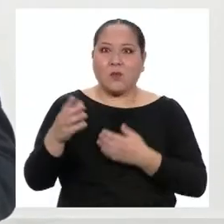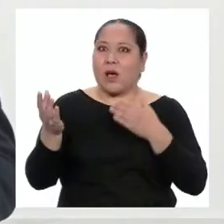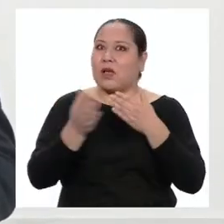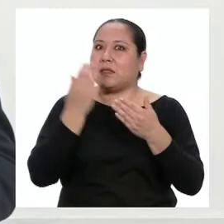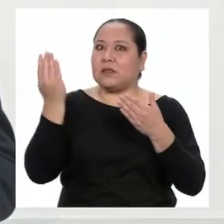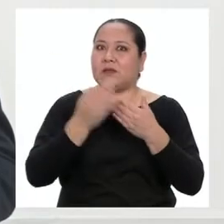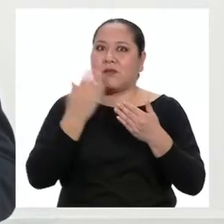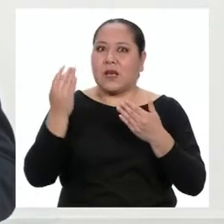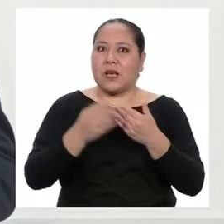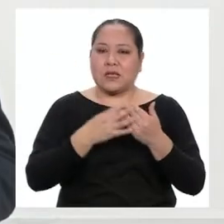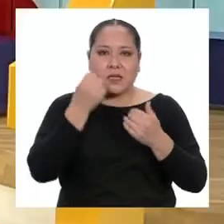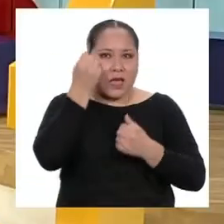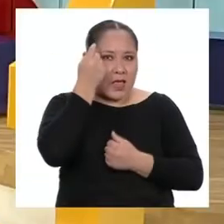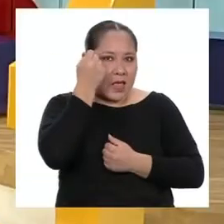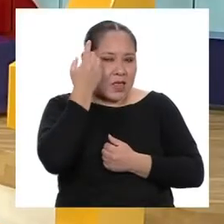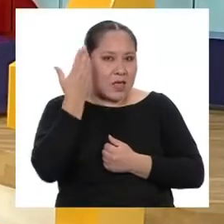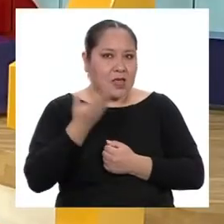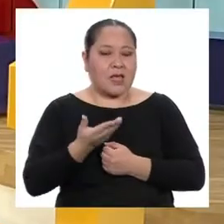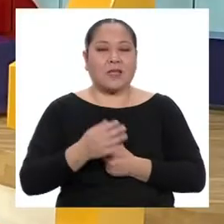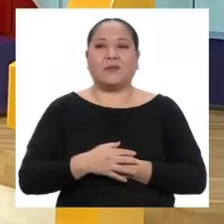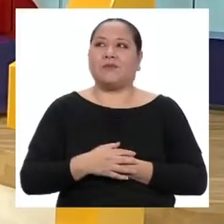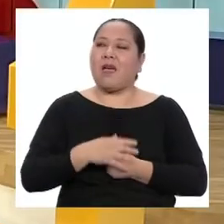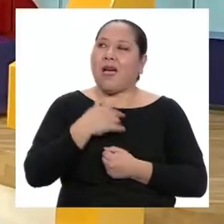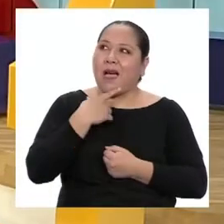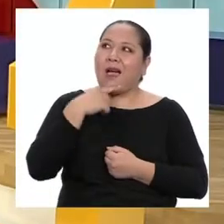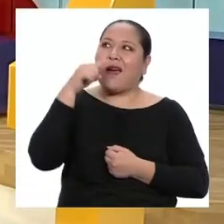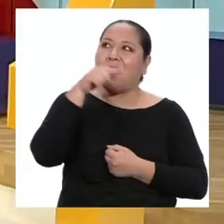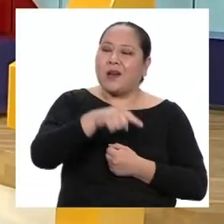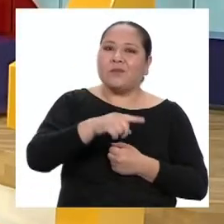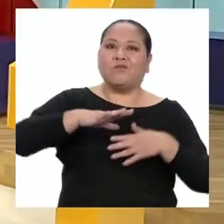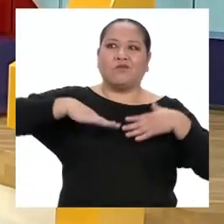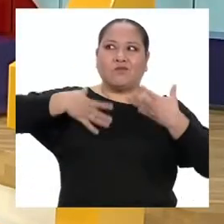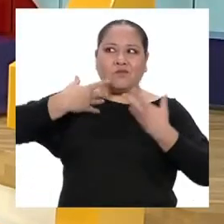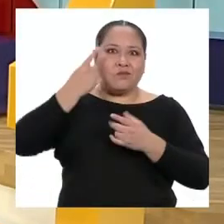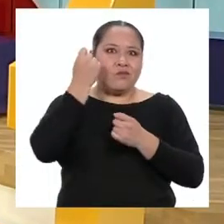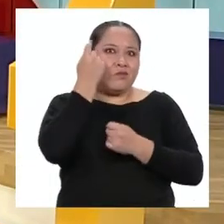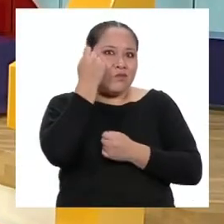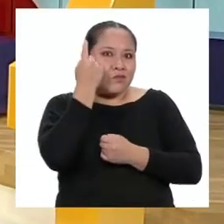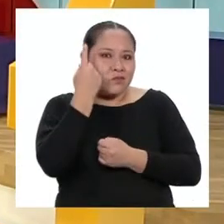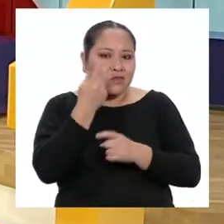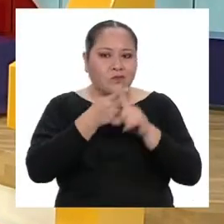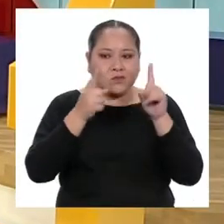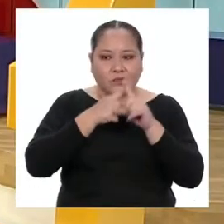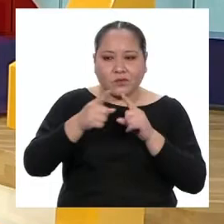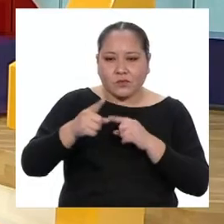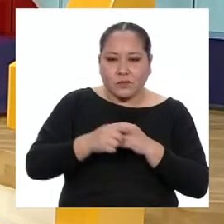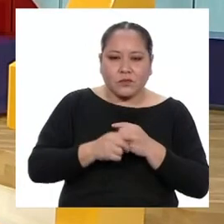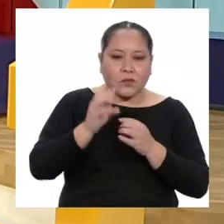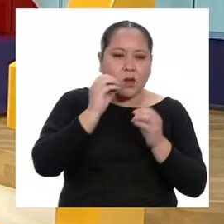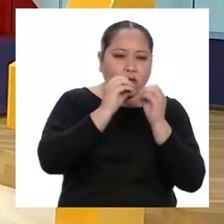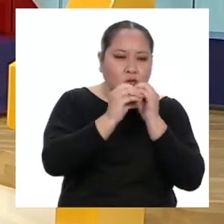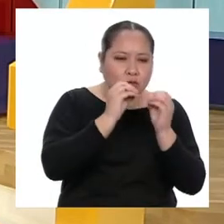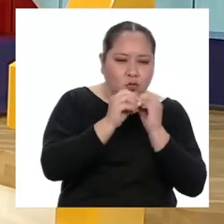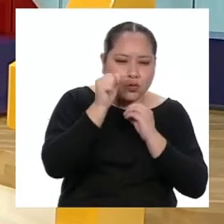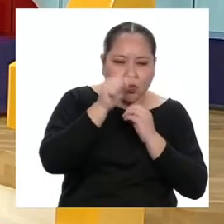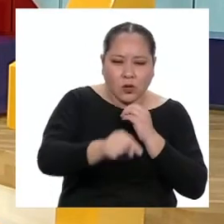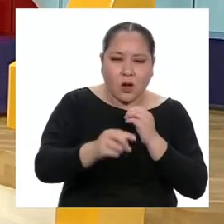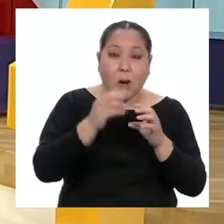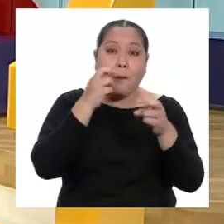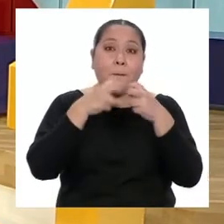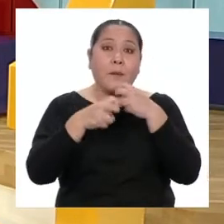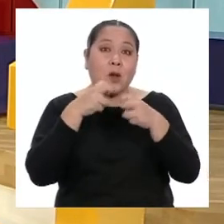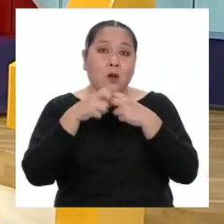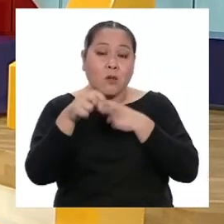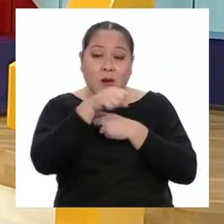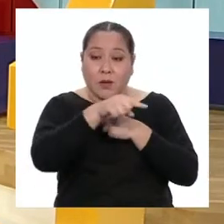más fáciles de comunicar. Así podremos llegar a conclusiones sobre la situación real que estamos viviendo para